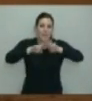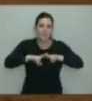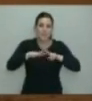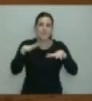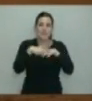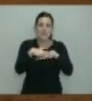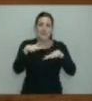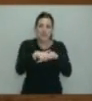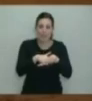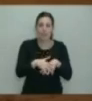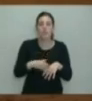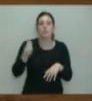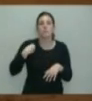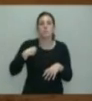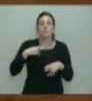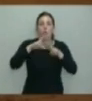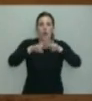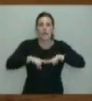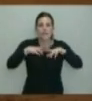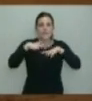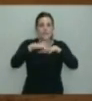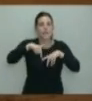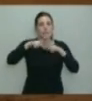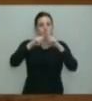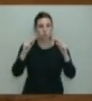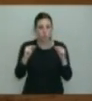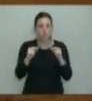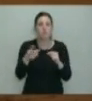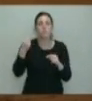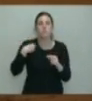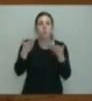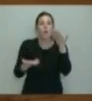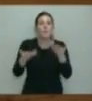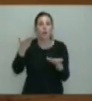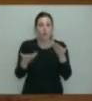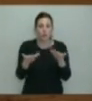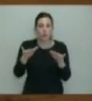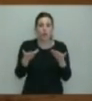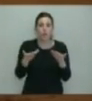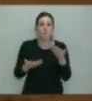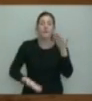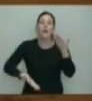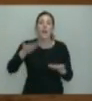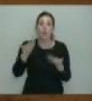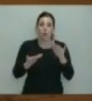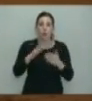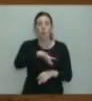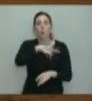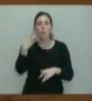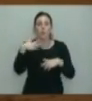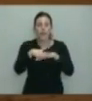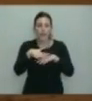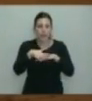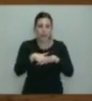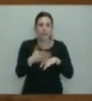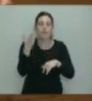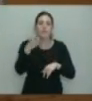la red, que tenemos en Asturias, de esa evaluación de la doble red y de